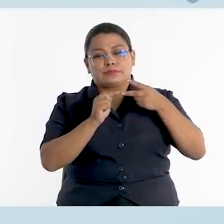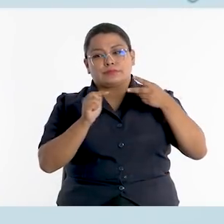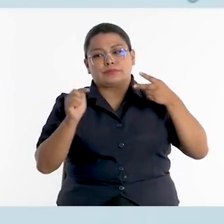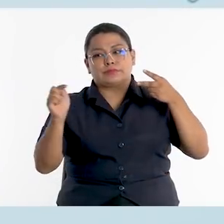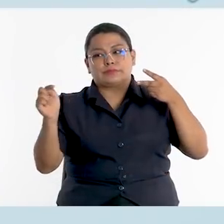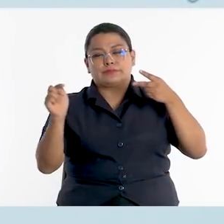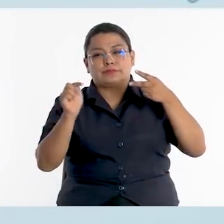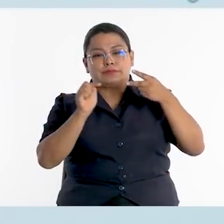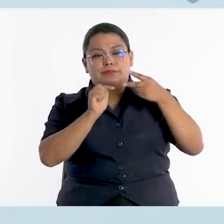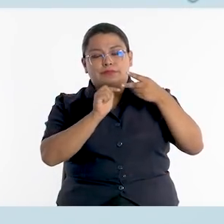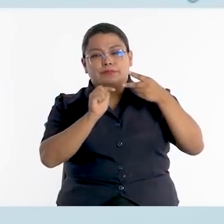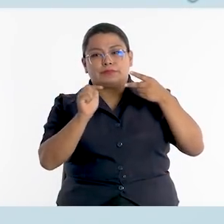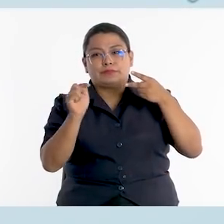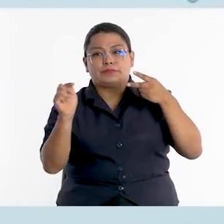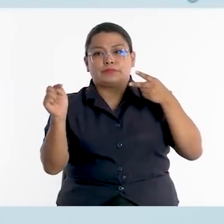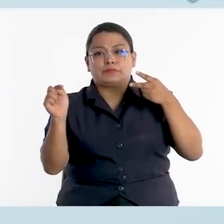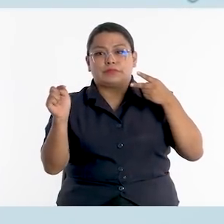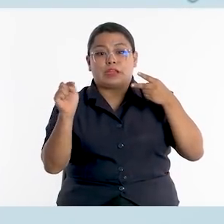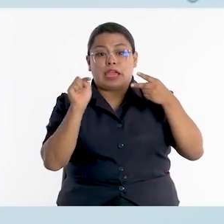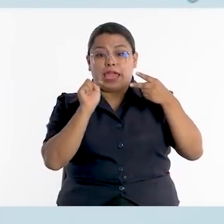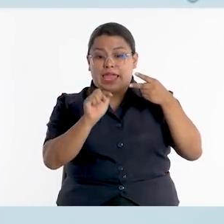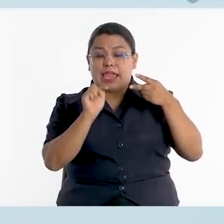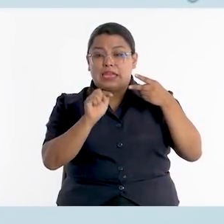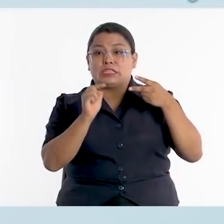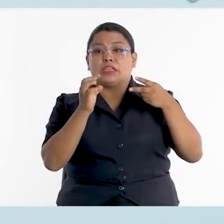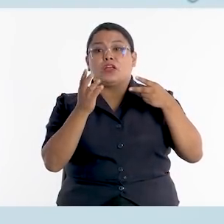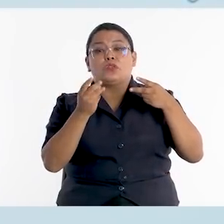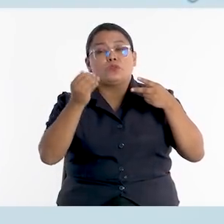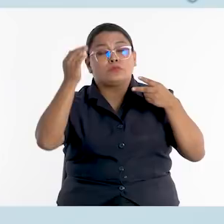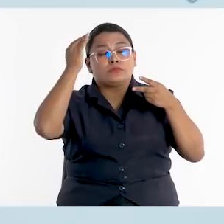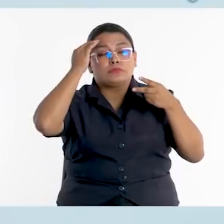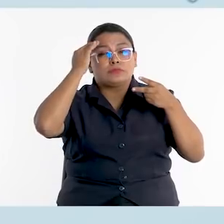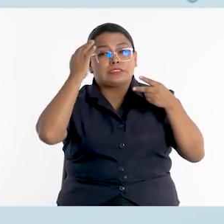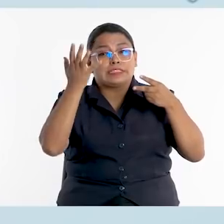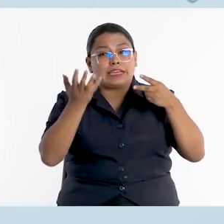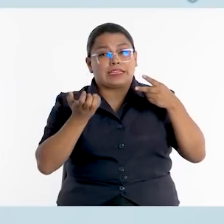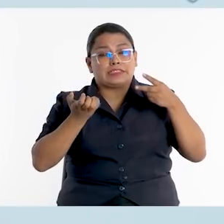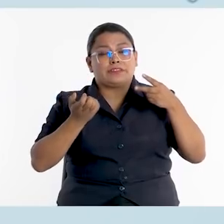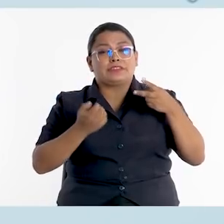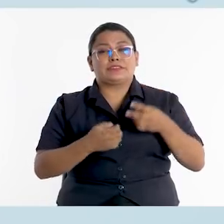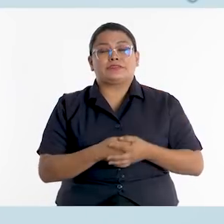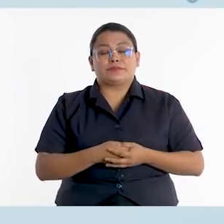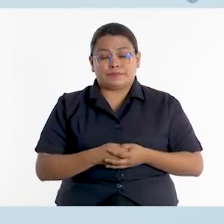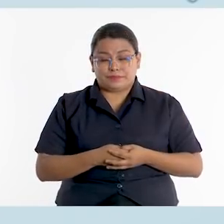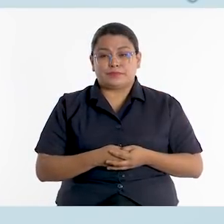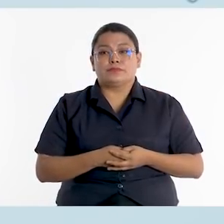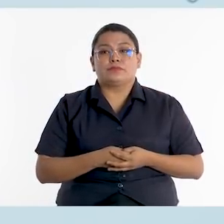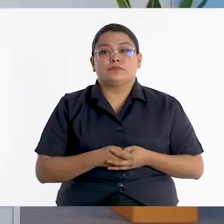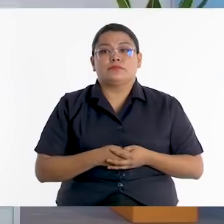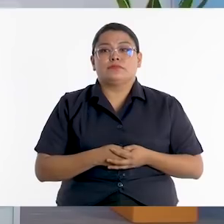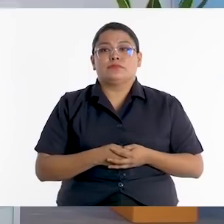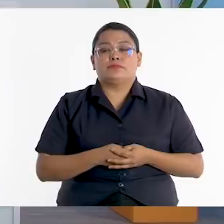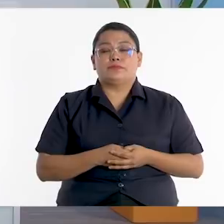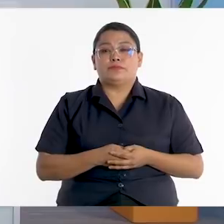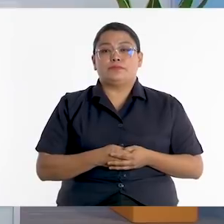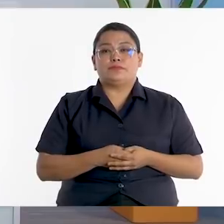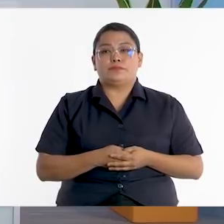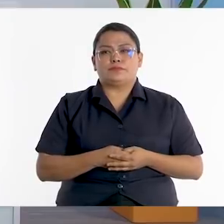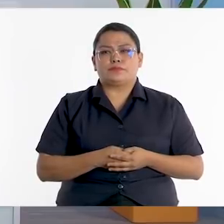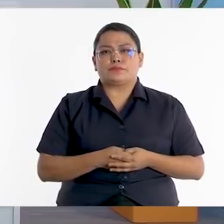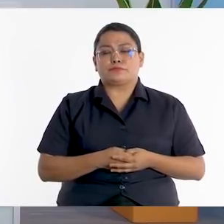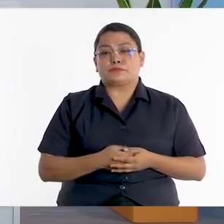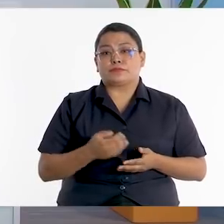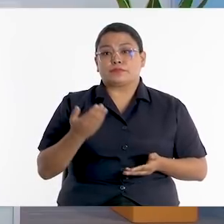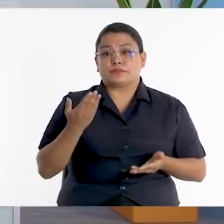Así que nuestra cantidad desconocida en esta ocasión se ubica en esa posición. Ahora, ¿qué